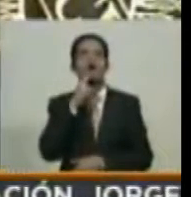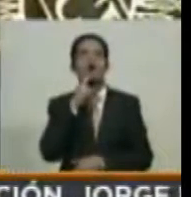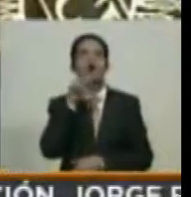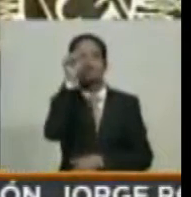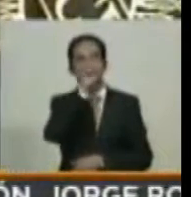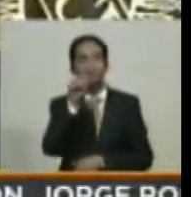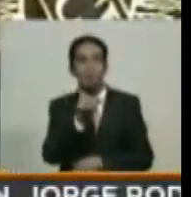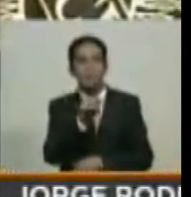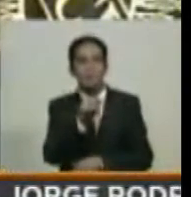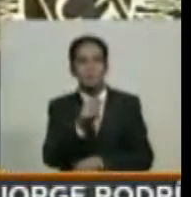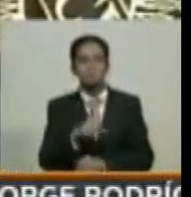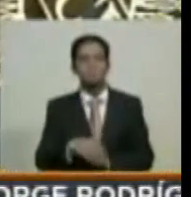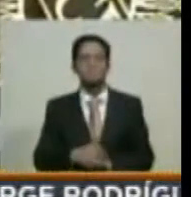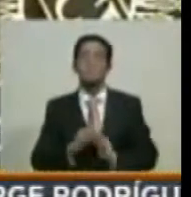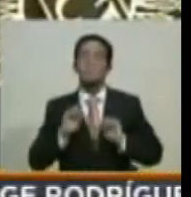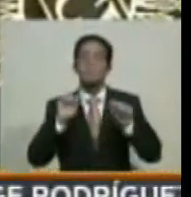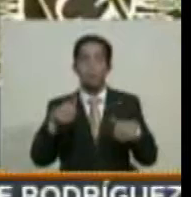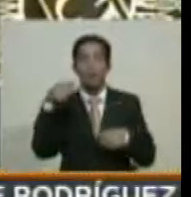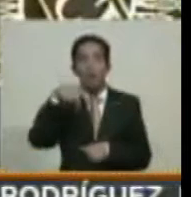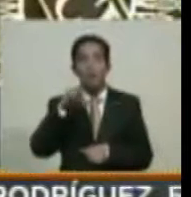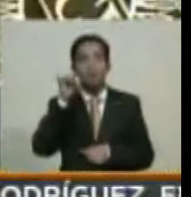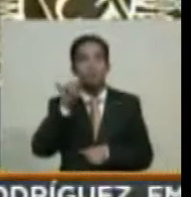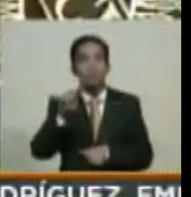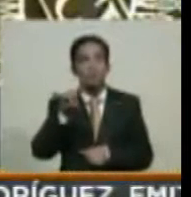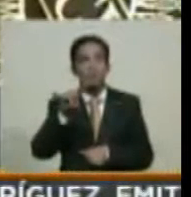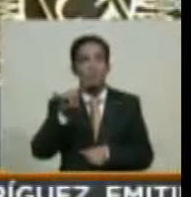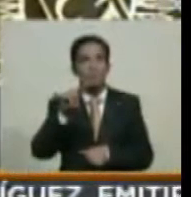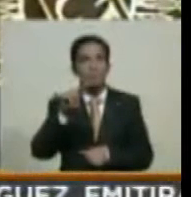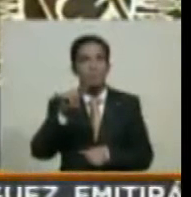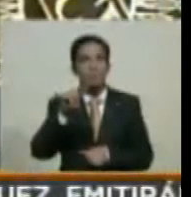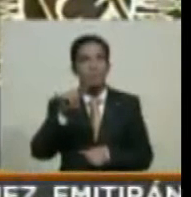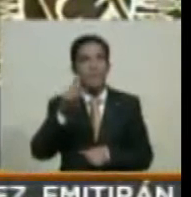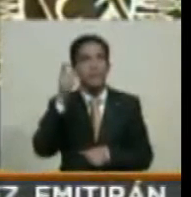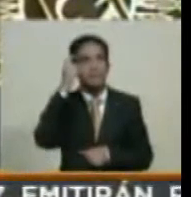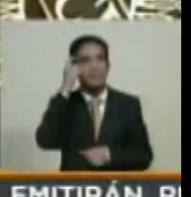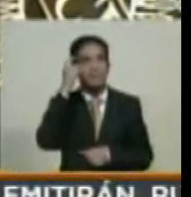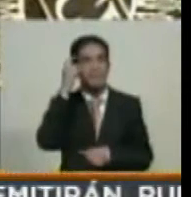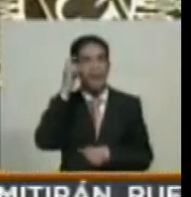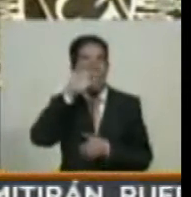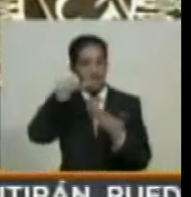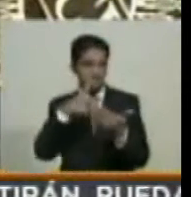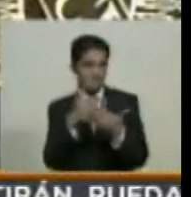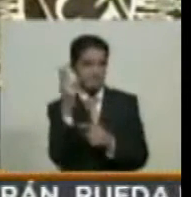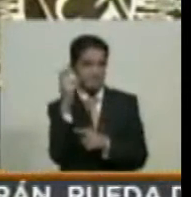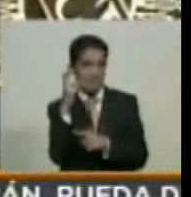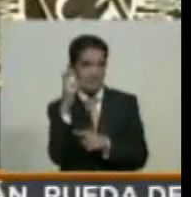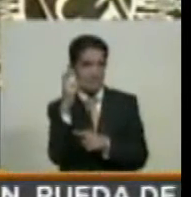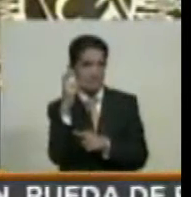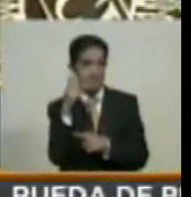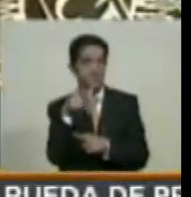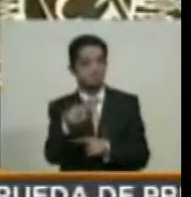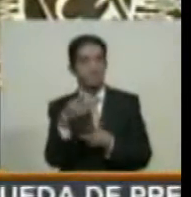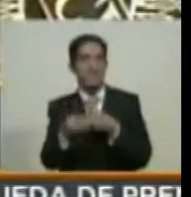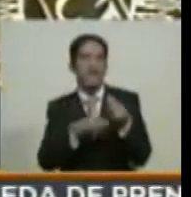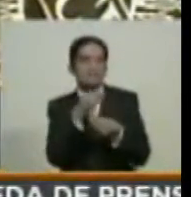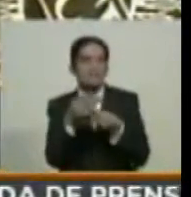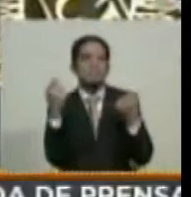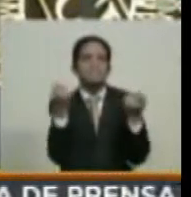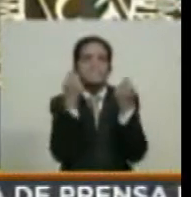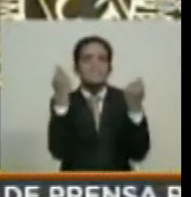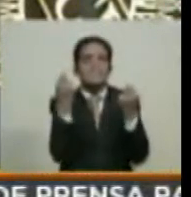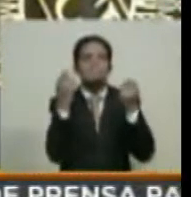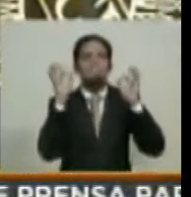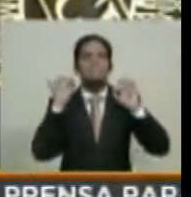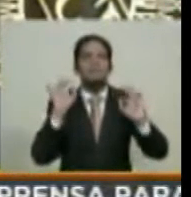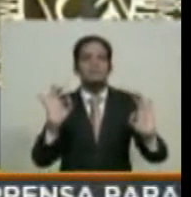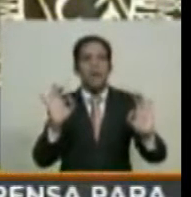grupo, determinado grupo que consigue la gasolina todavía muy barata, subsidiada con el carné, y hay otro sector de venezolanos que no lo consigue así. Se claro. va a